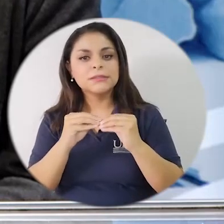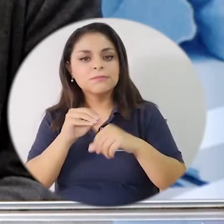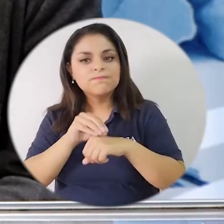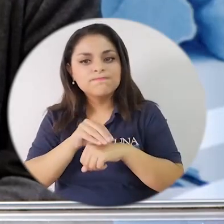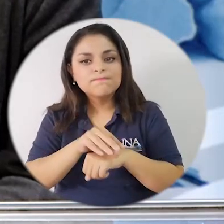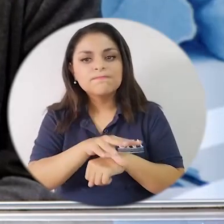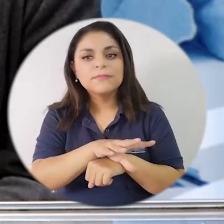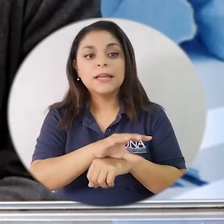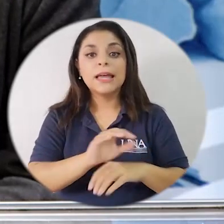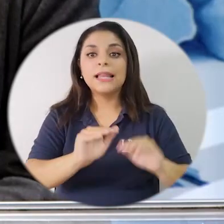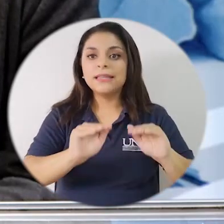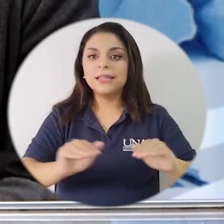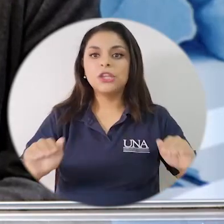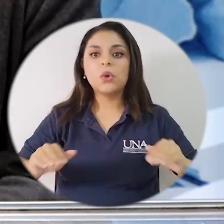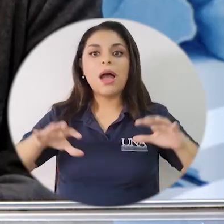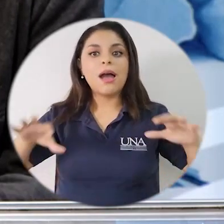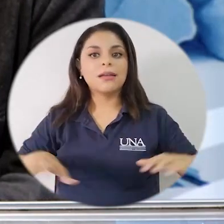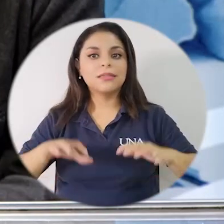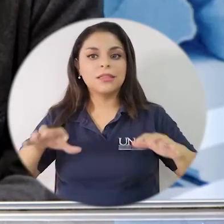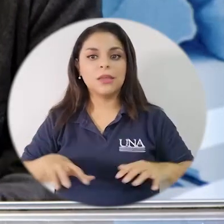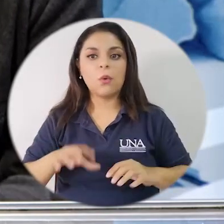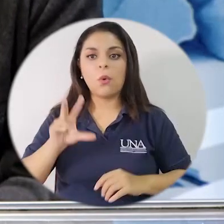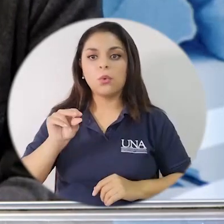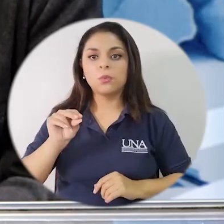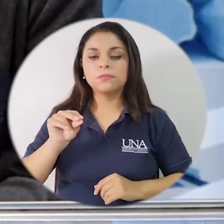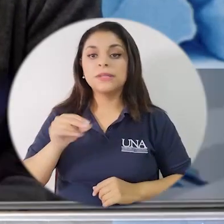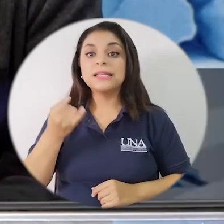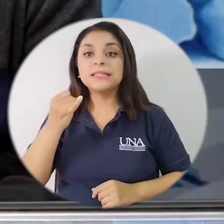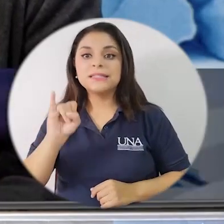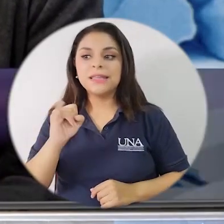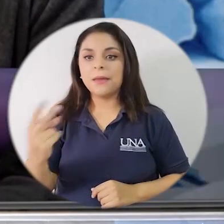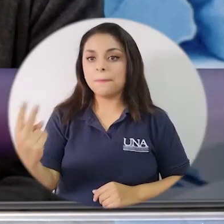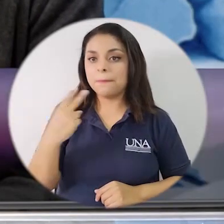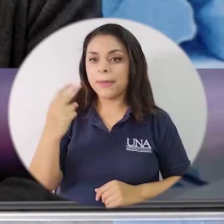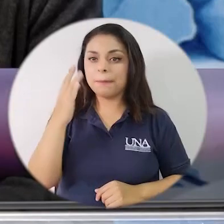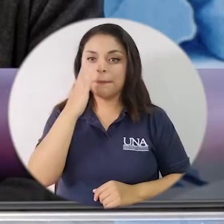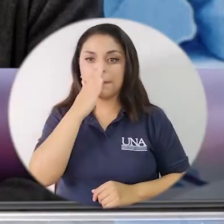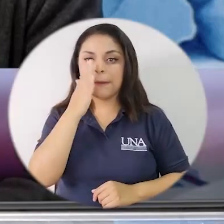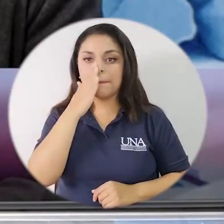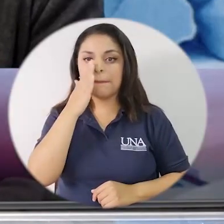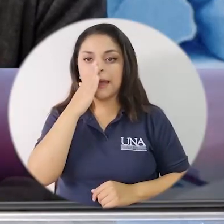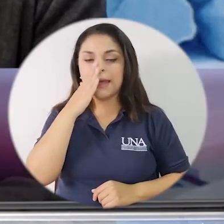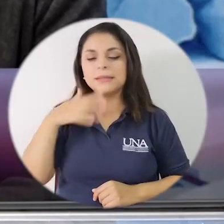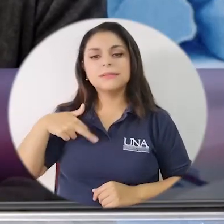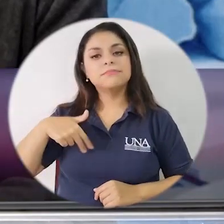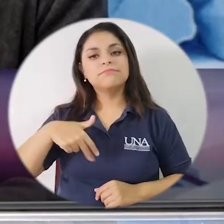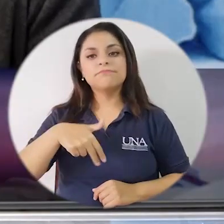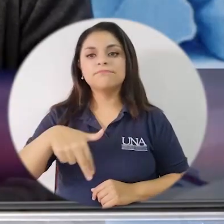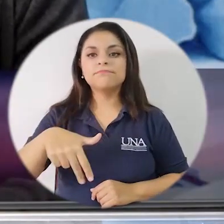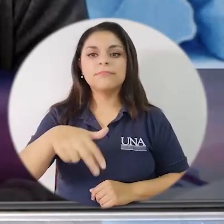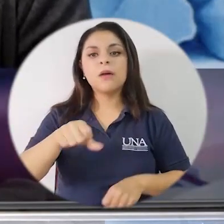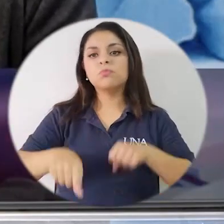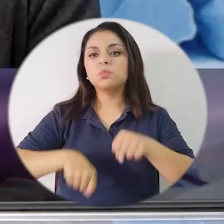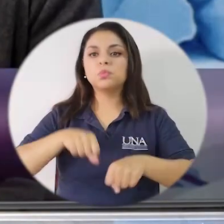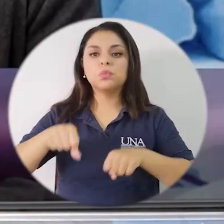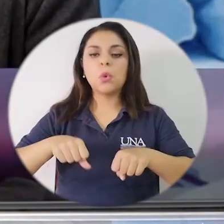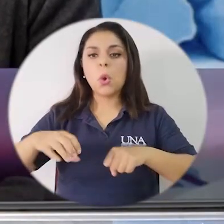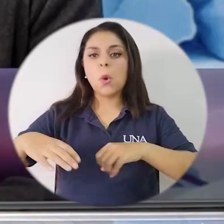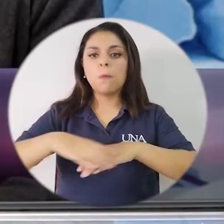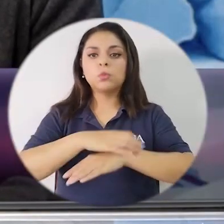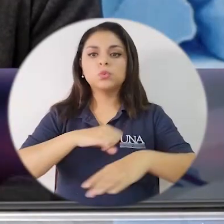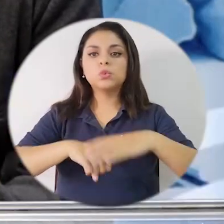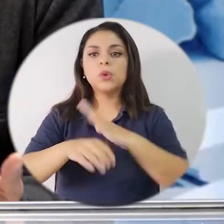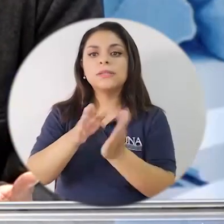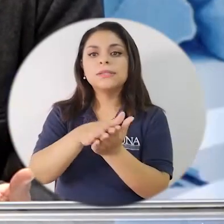o un niño sea físicamente activo o no. Con solo que vea que se está poniendo las tenis, que salió a caminar, que salió a andar en bicicleta o